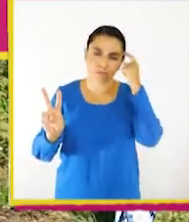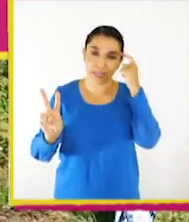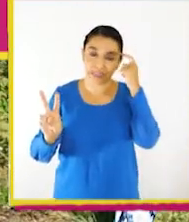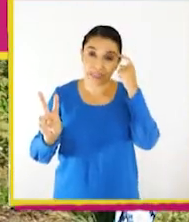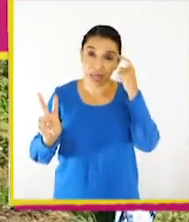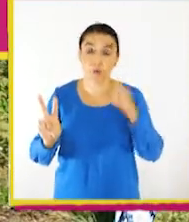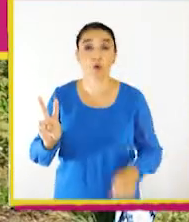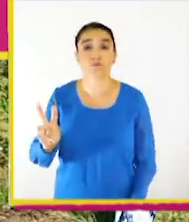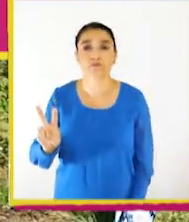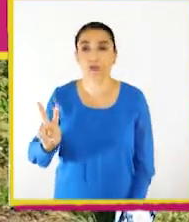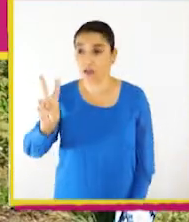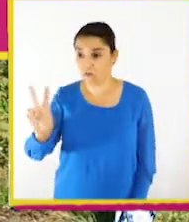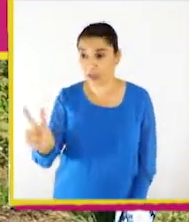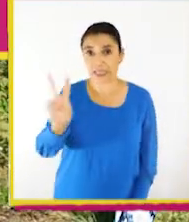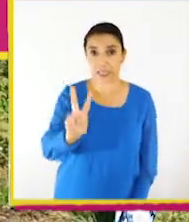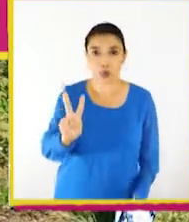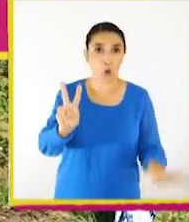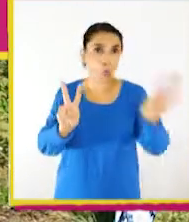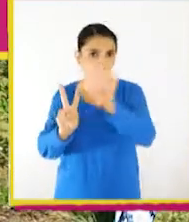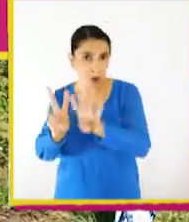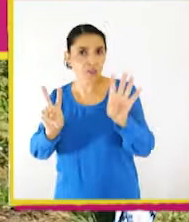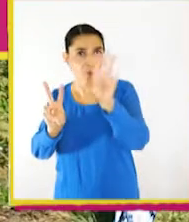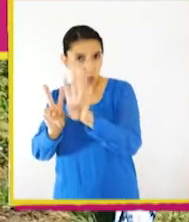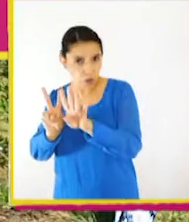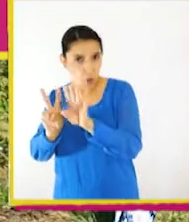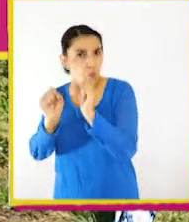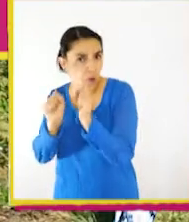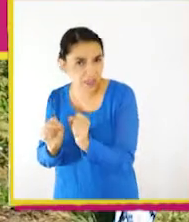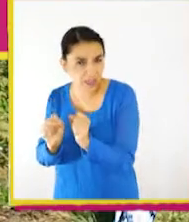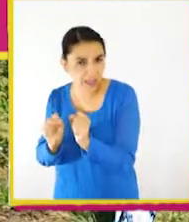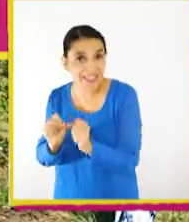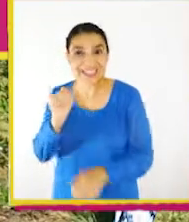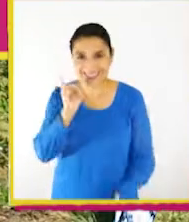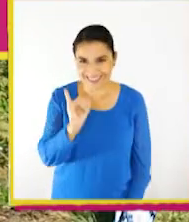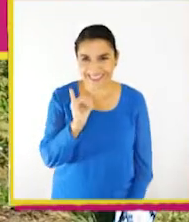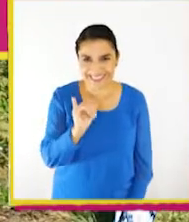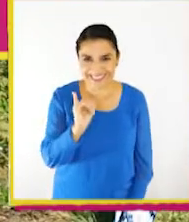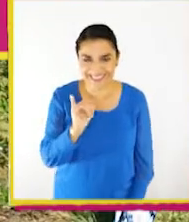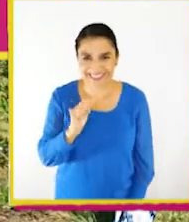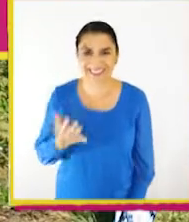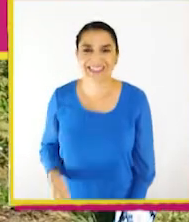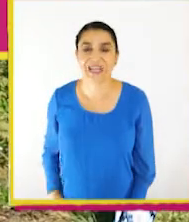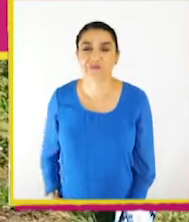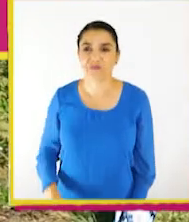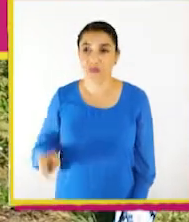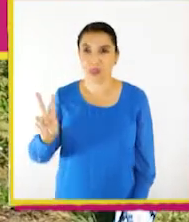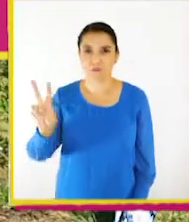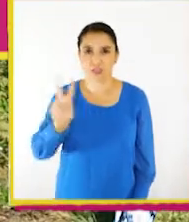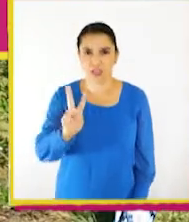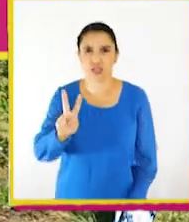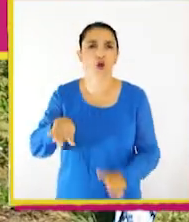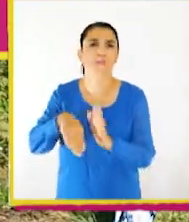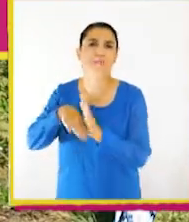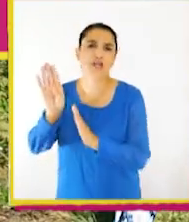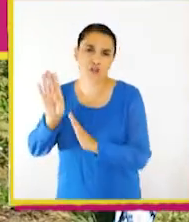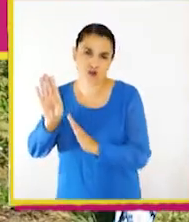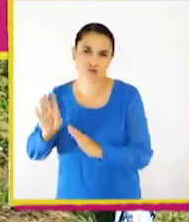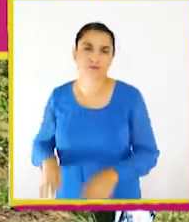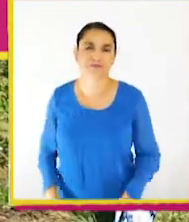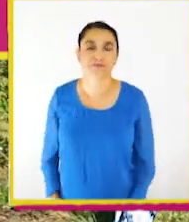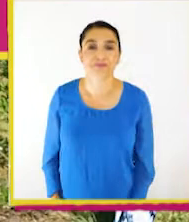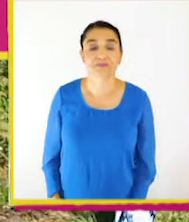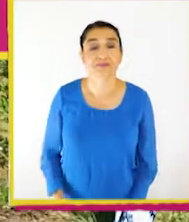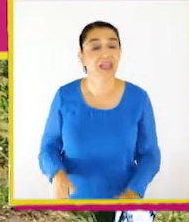preguntamos, ¿el 4 cabe en el 22? ¡Sí! El 22 es mayor que el